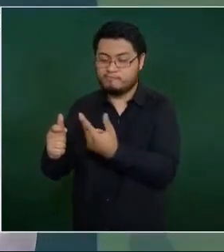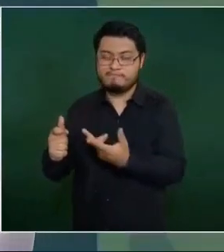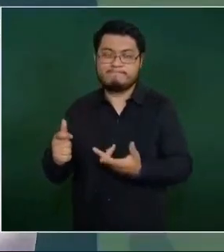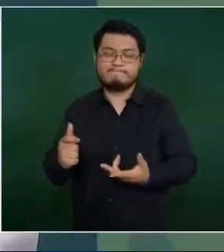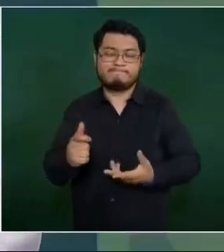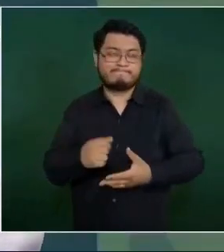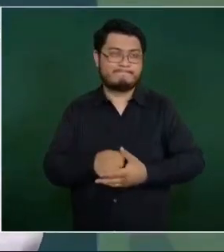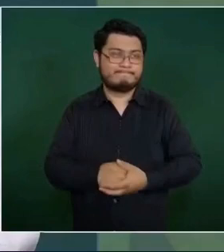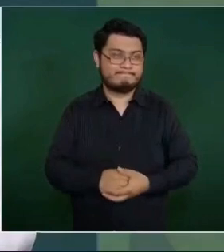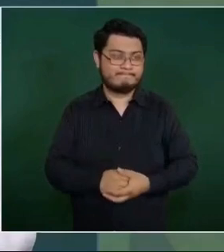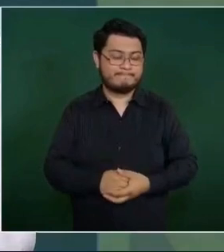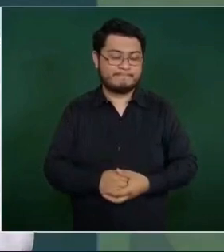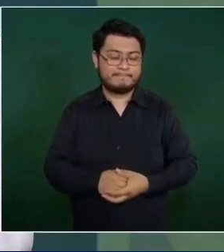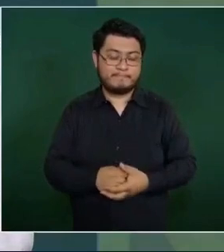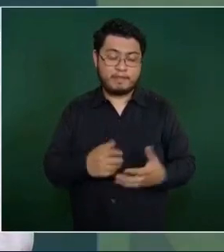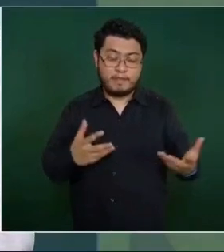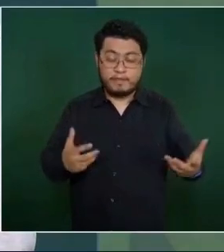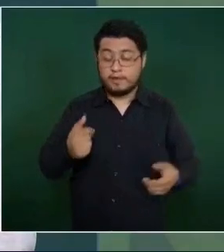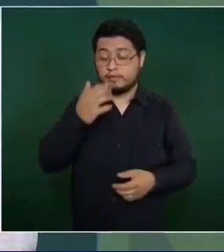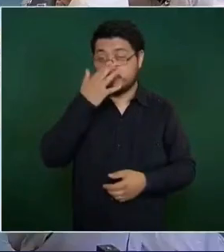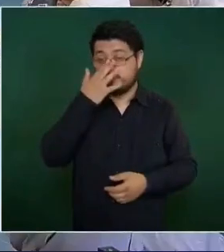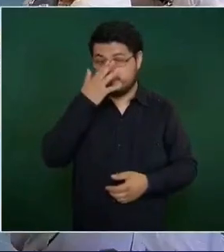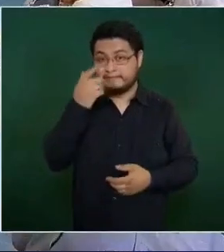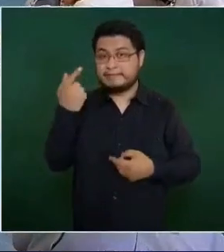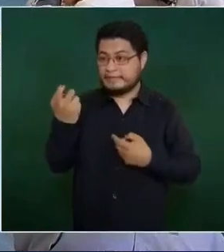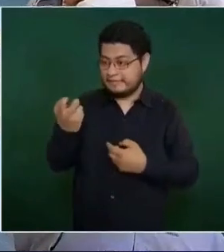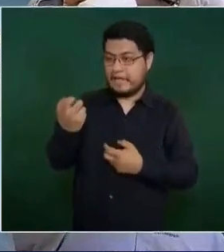Y en esa negociación